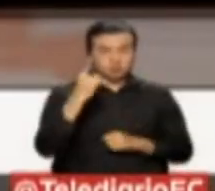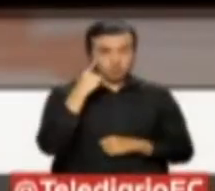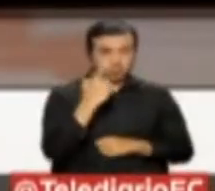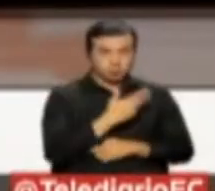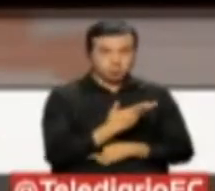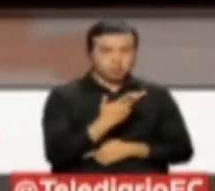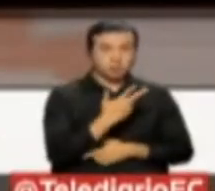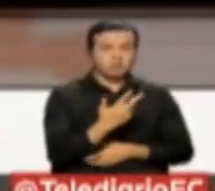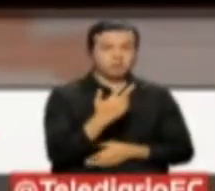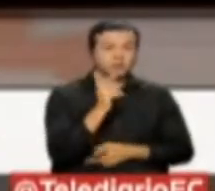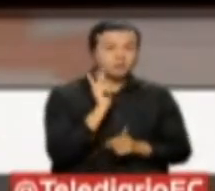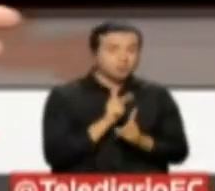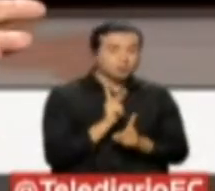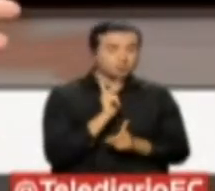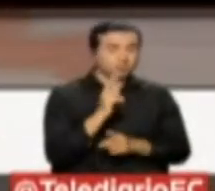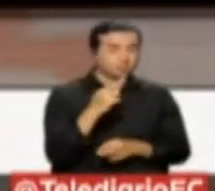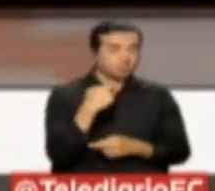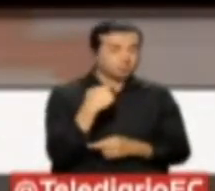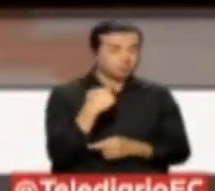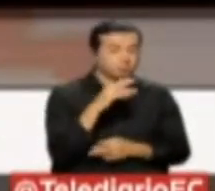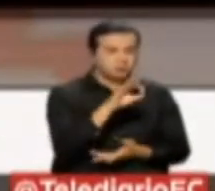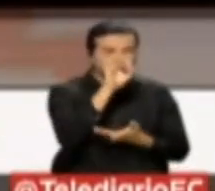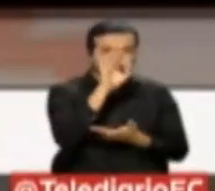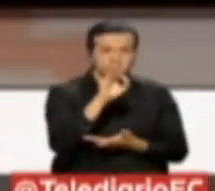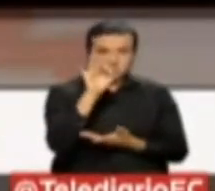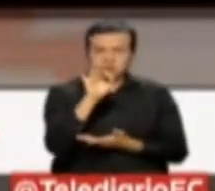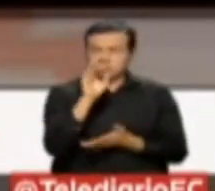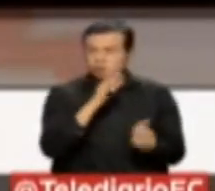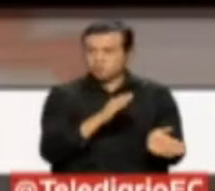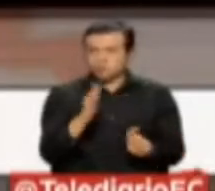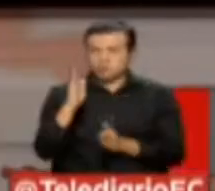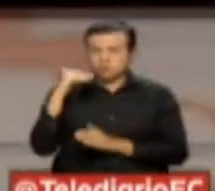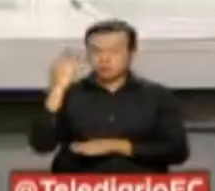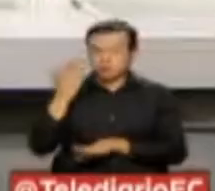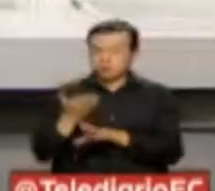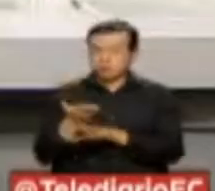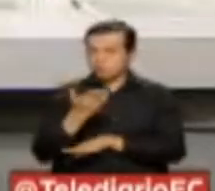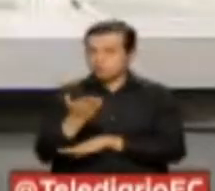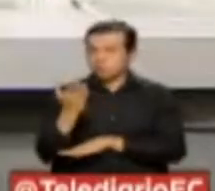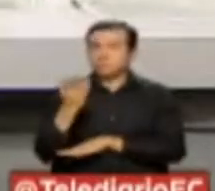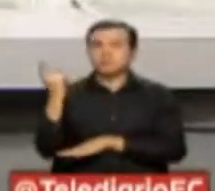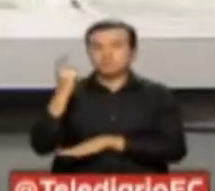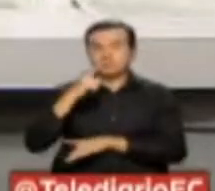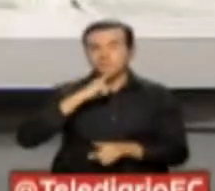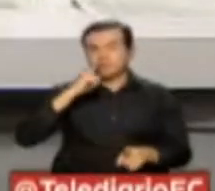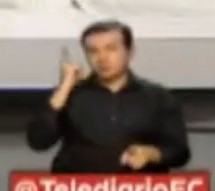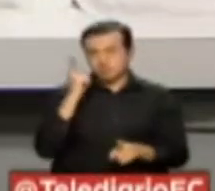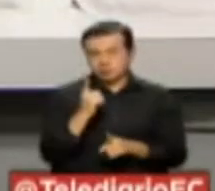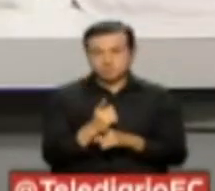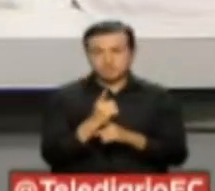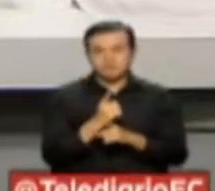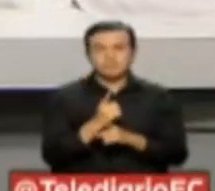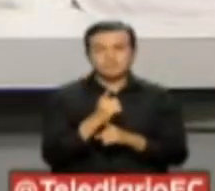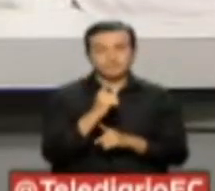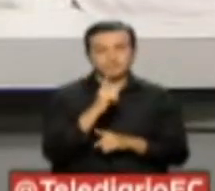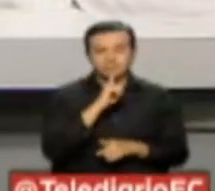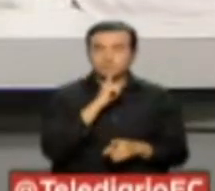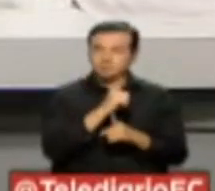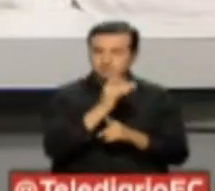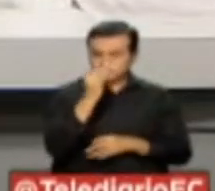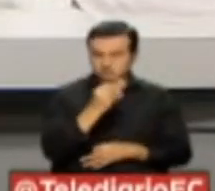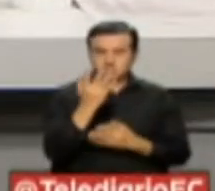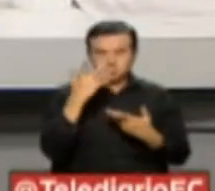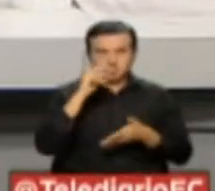encargados o sea no ha habido un concurso pero se plantearía futuro concursos para claro por ejemplo para la autoría claro y